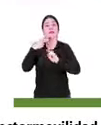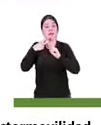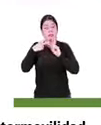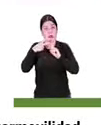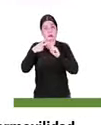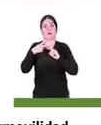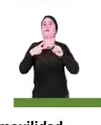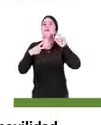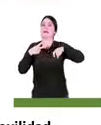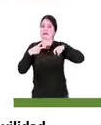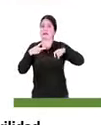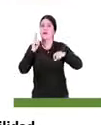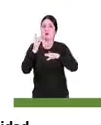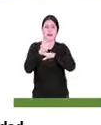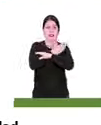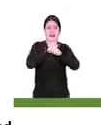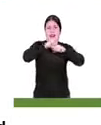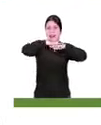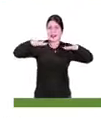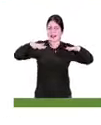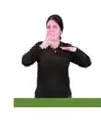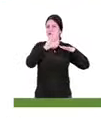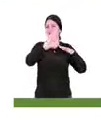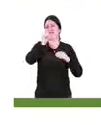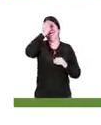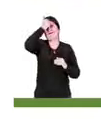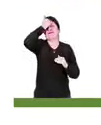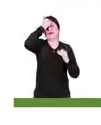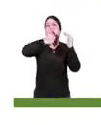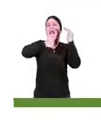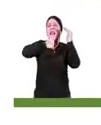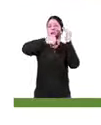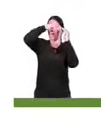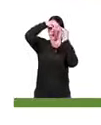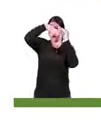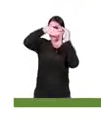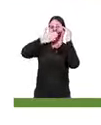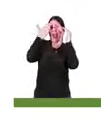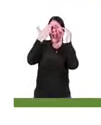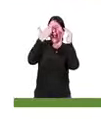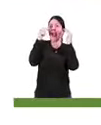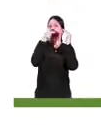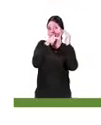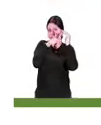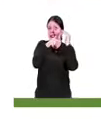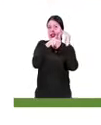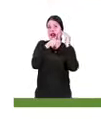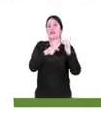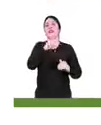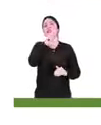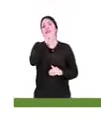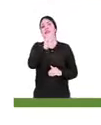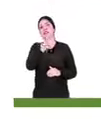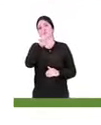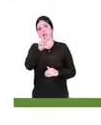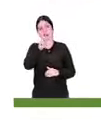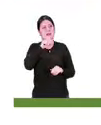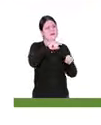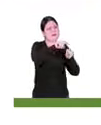el traslado anticipado de las redes principales de servicios públicos. Son 107 redes